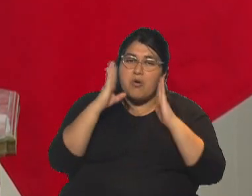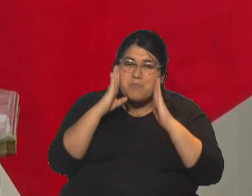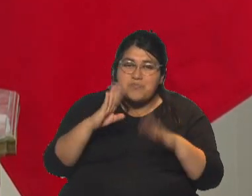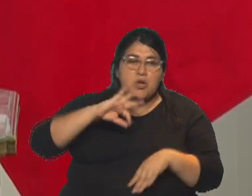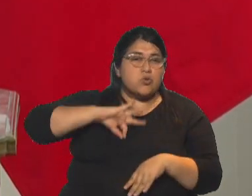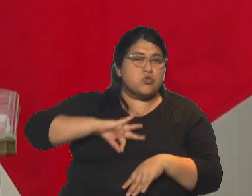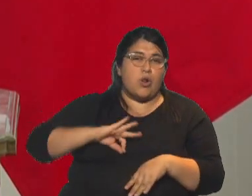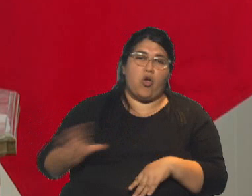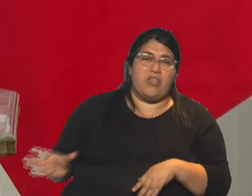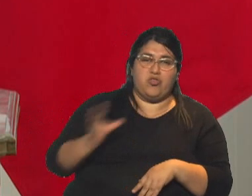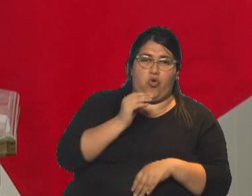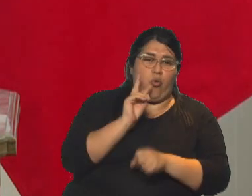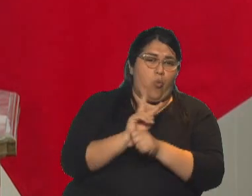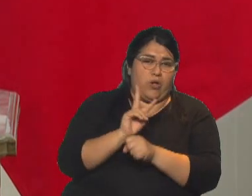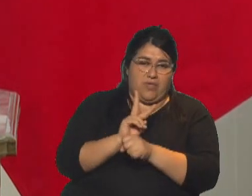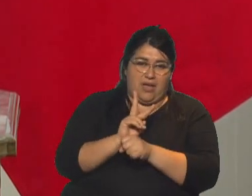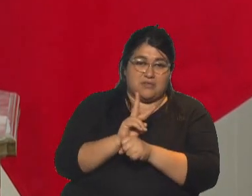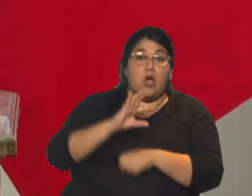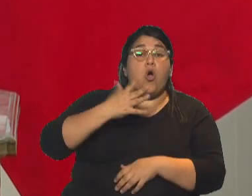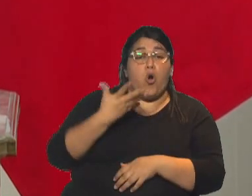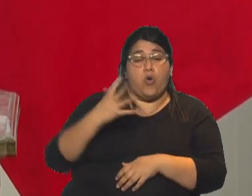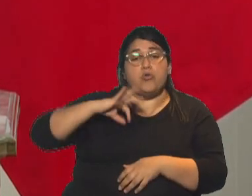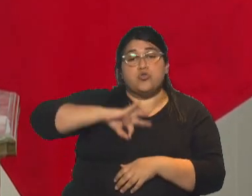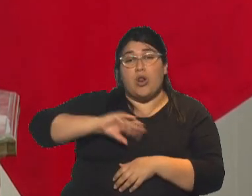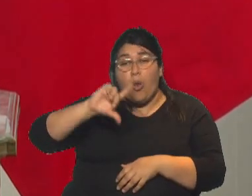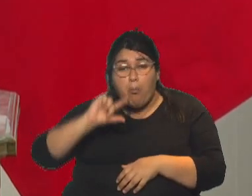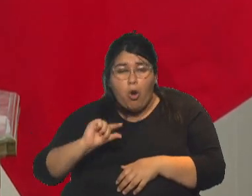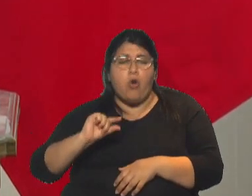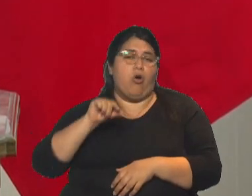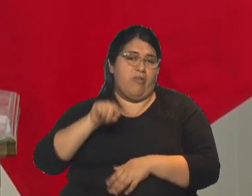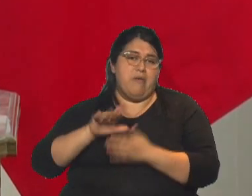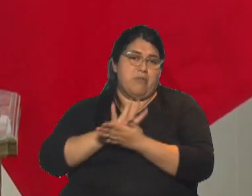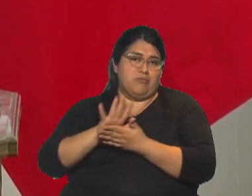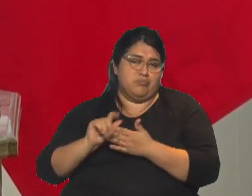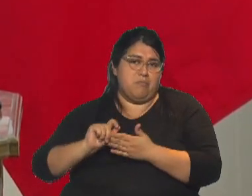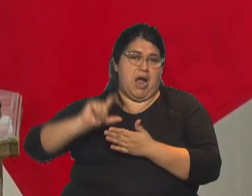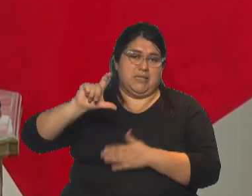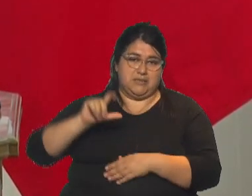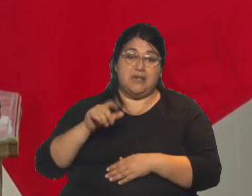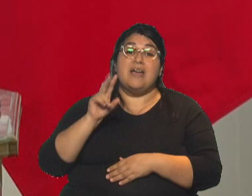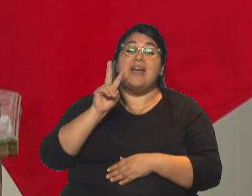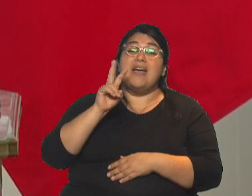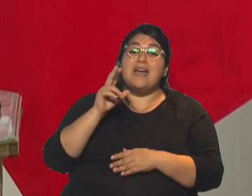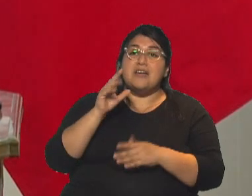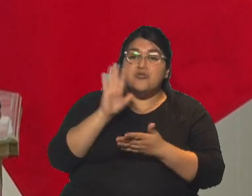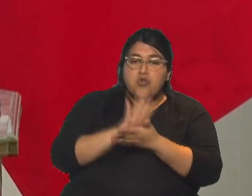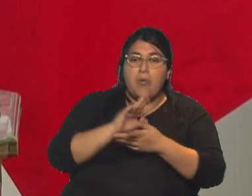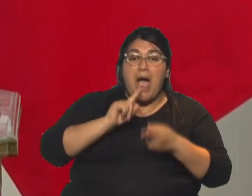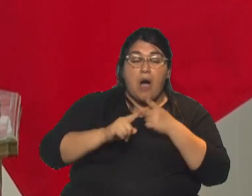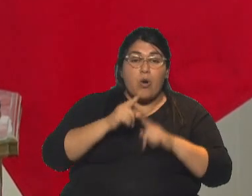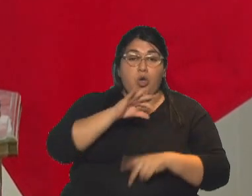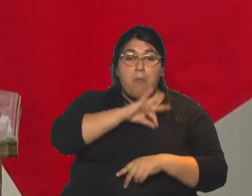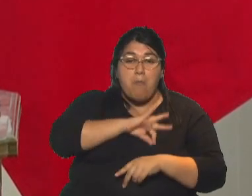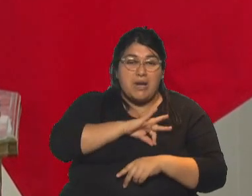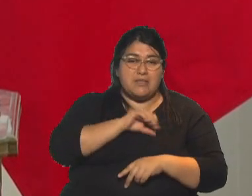todos, incluyendo a los de más bajos ingresos. Y nosotros confiamos que el método de la paritaria es el método adecuado.